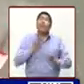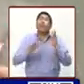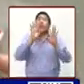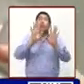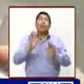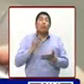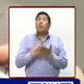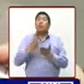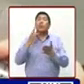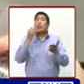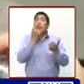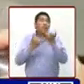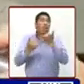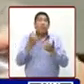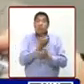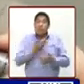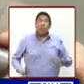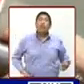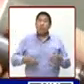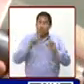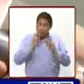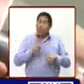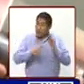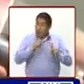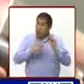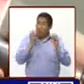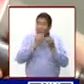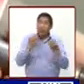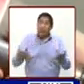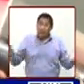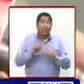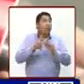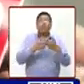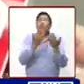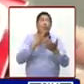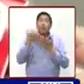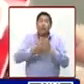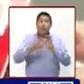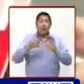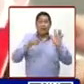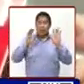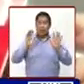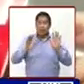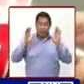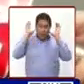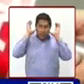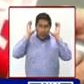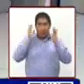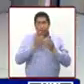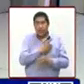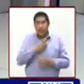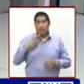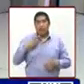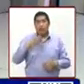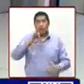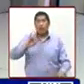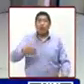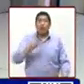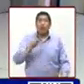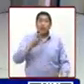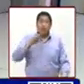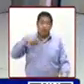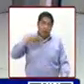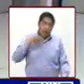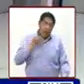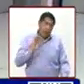esta propuesta, por para favor, la realización de este para que proceso, la población la elección tenga de las altas autoridades de este proyecto? Estoy escuchando las declaraciones del diputado Jáuregui. Se ha trabajado